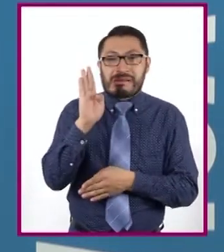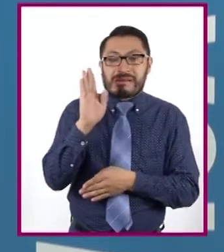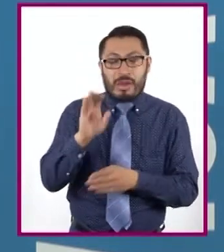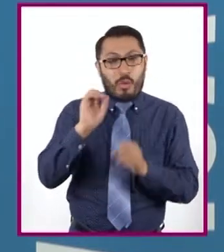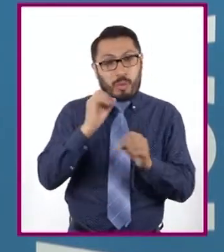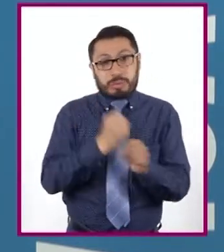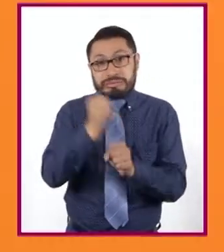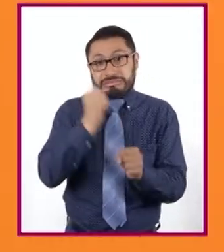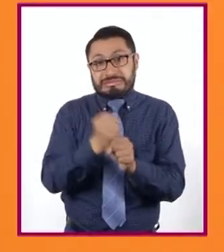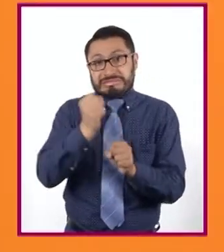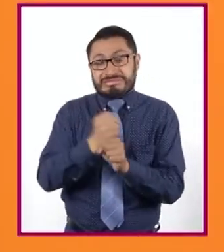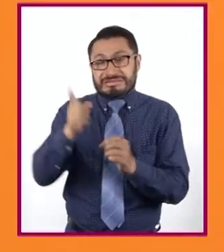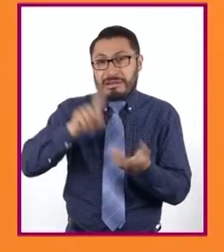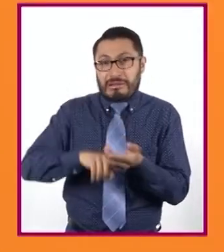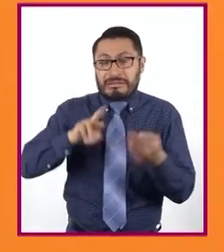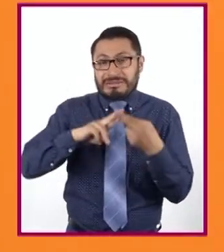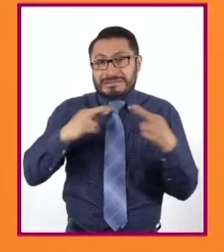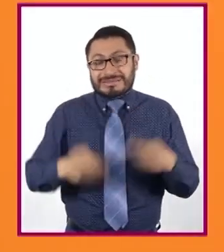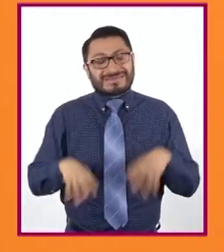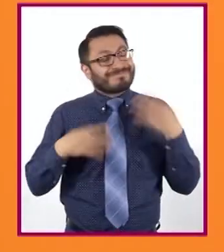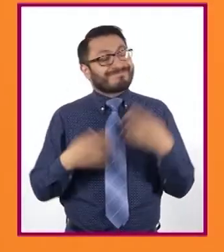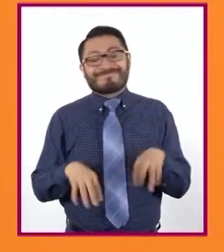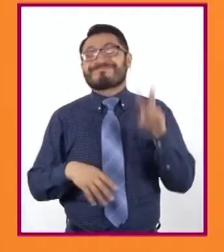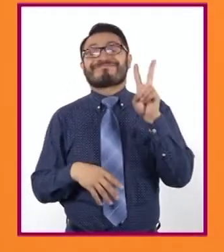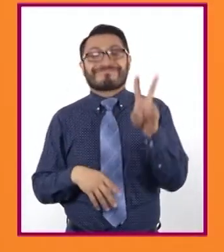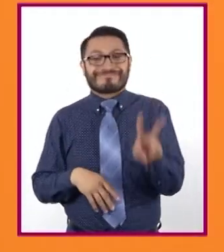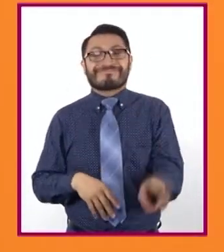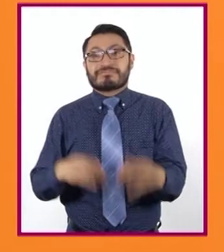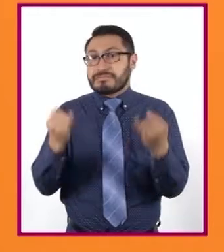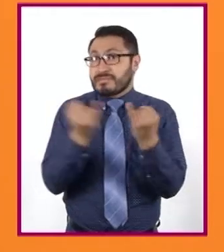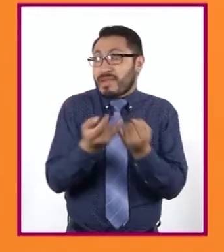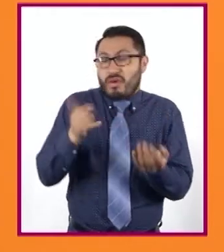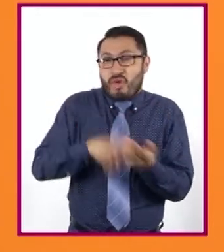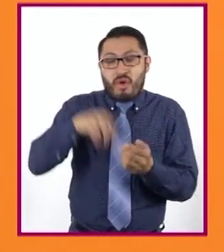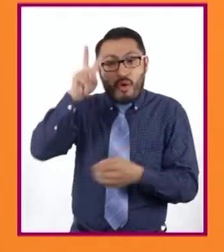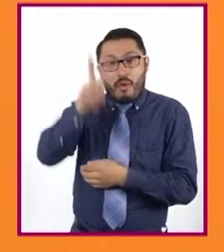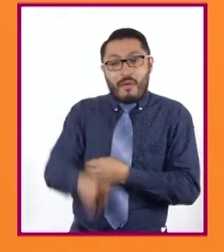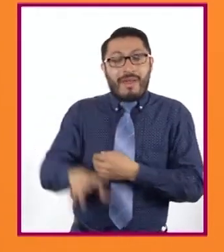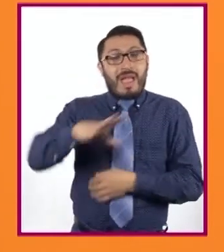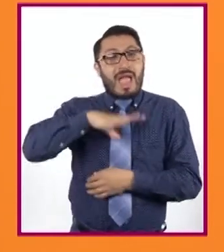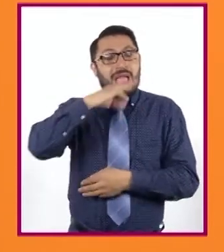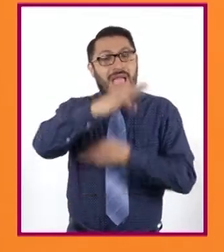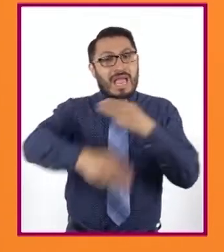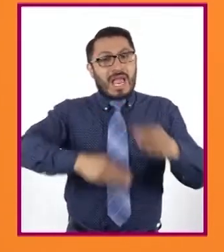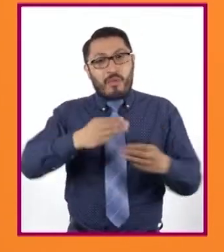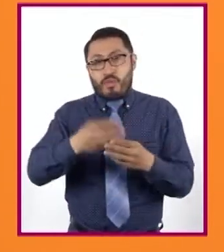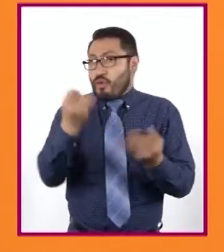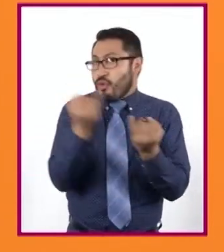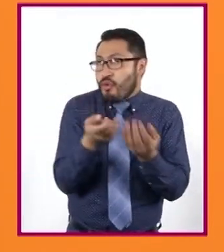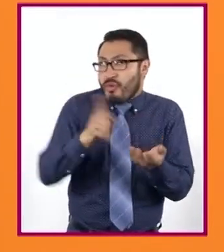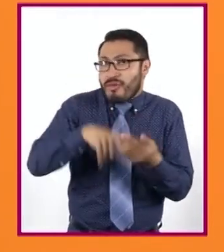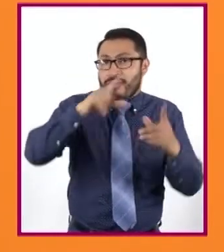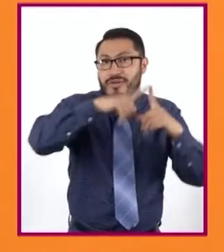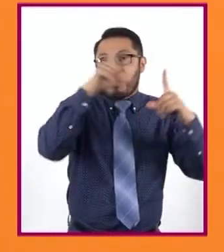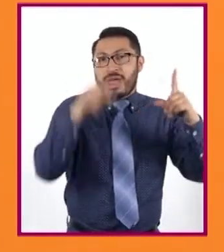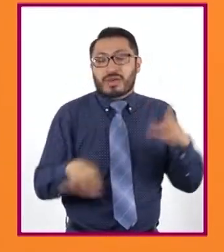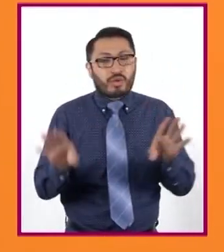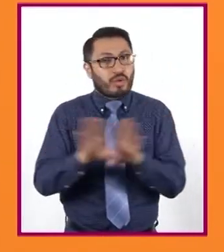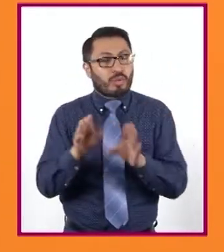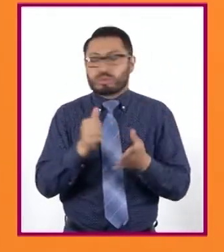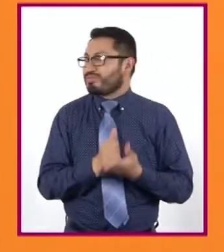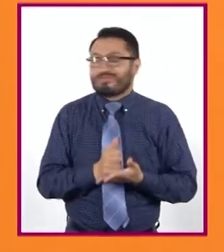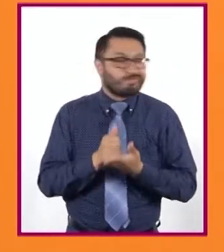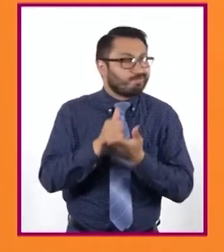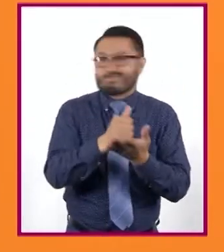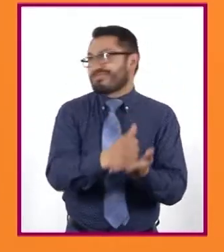las relaciones. Es cierto también que la realidad que se vive en el mundo y en el país no ha permitido a la